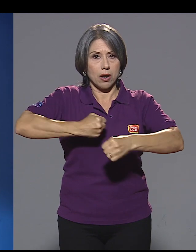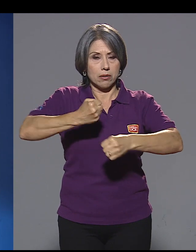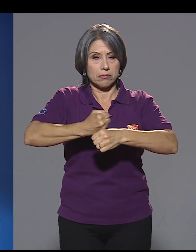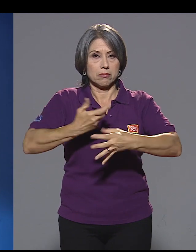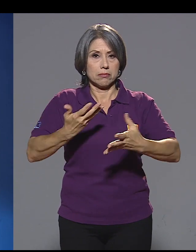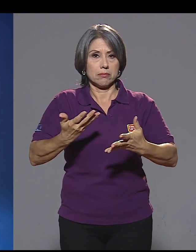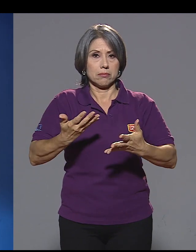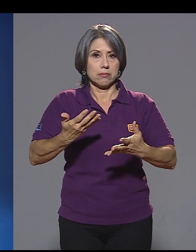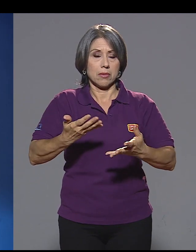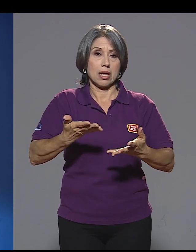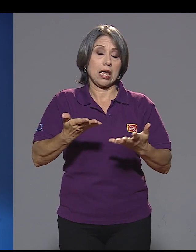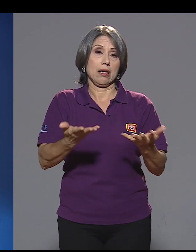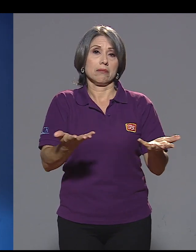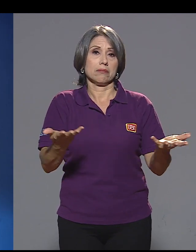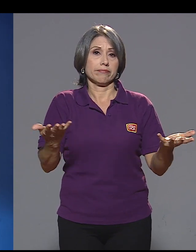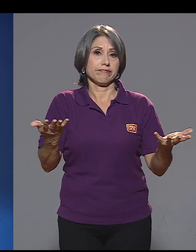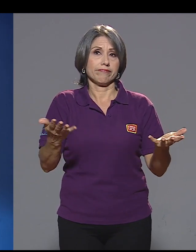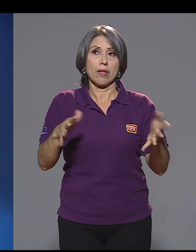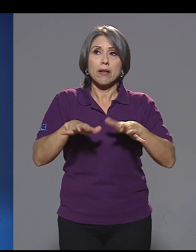está de alguna manera